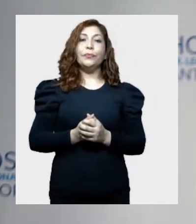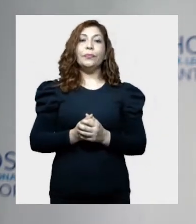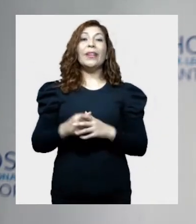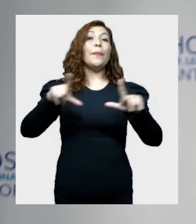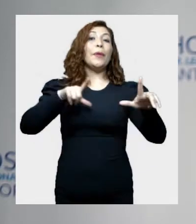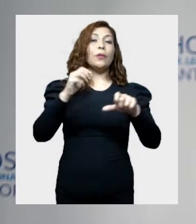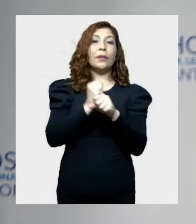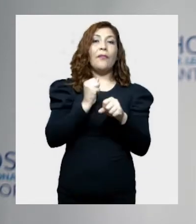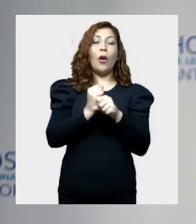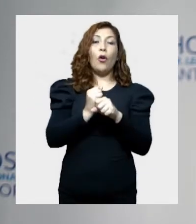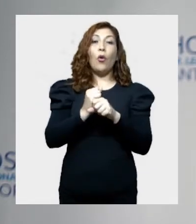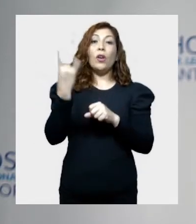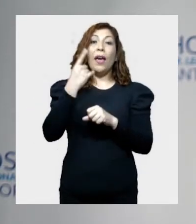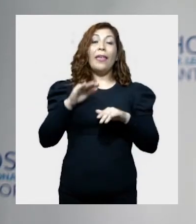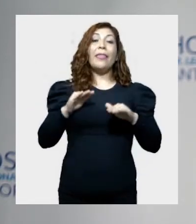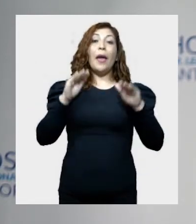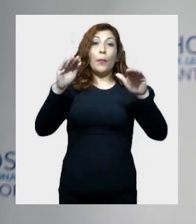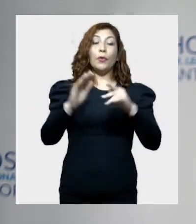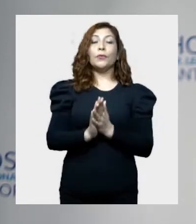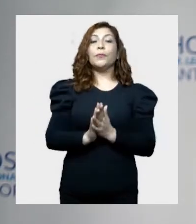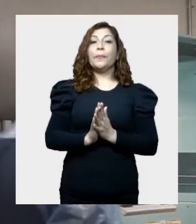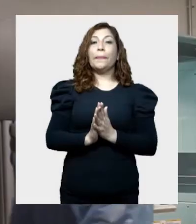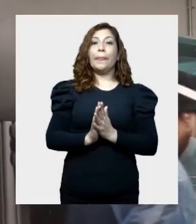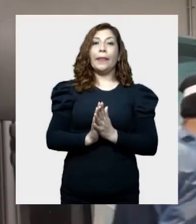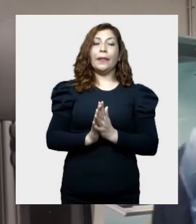unidades de apoyo y diagnóstico terapéutico.